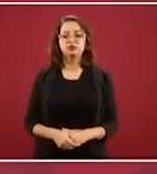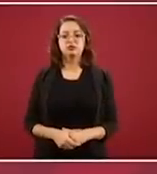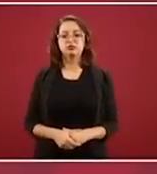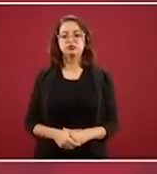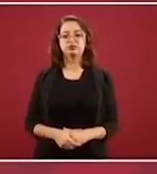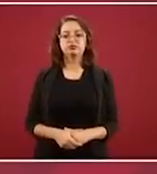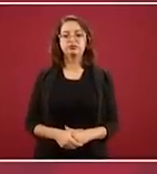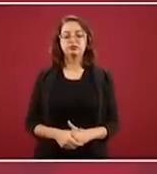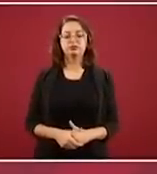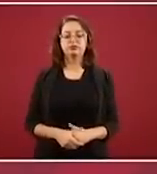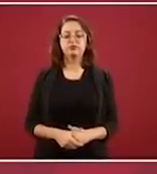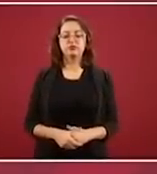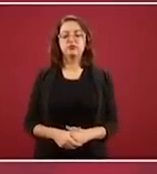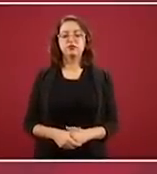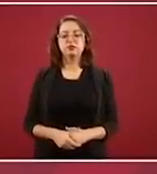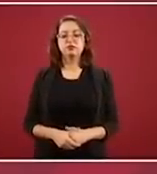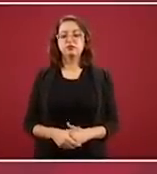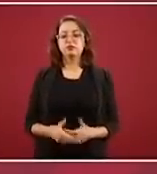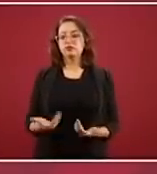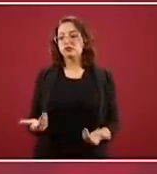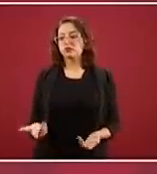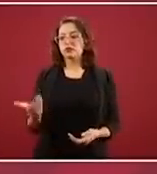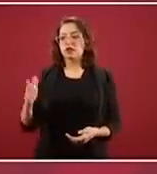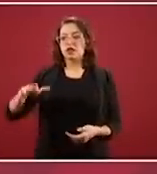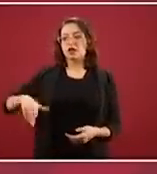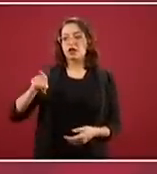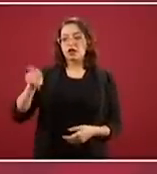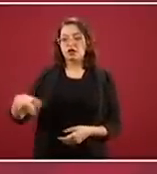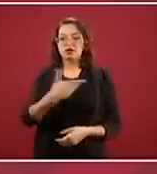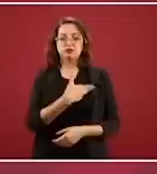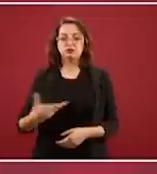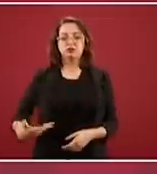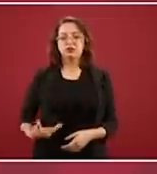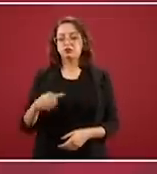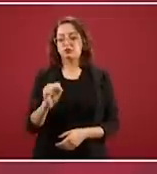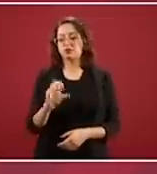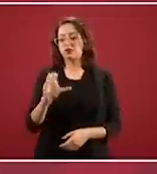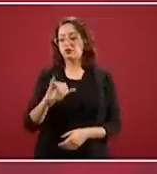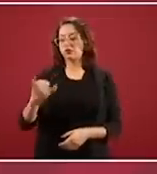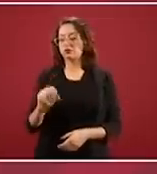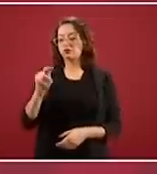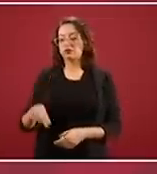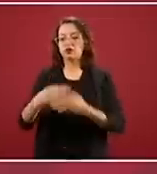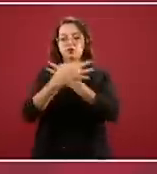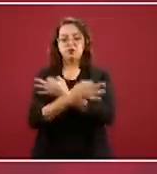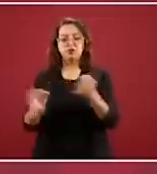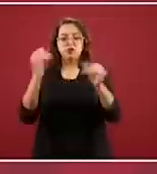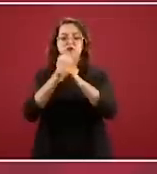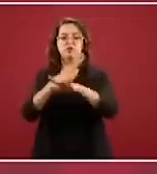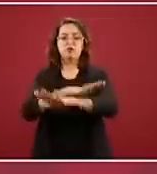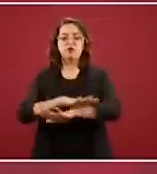Ahora que presentó su informe el presidente de la Suprema Corte de Justicia,